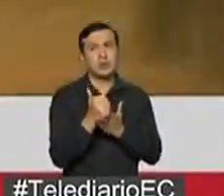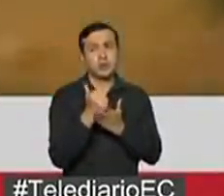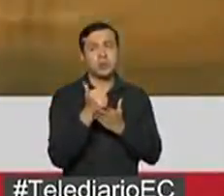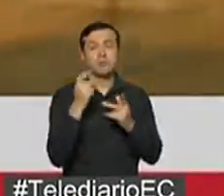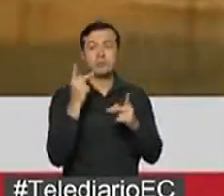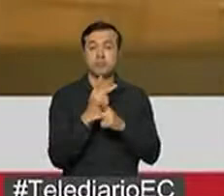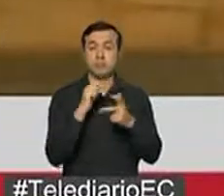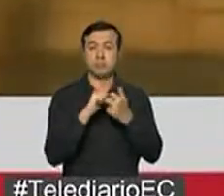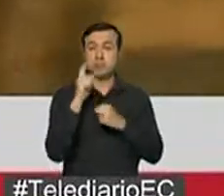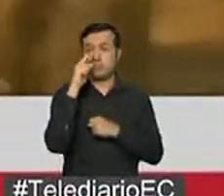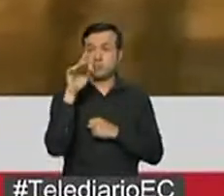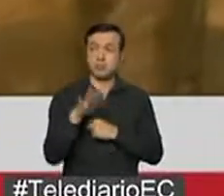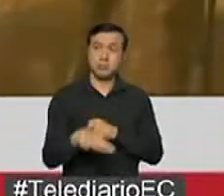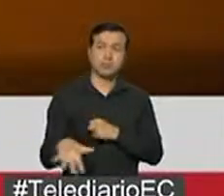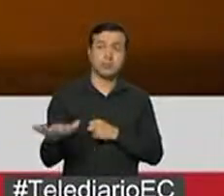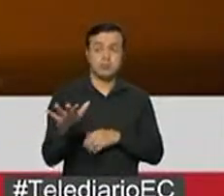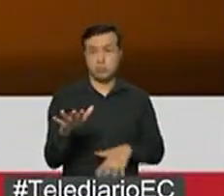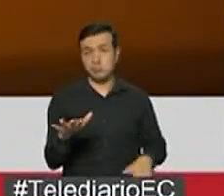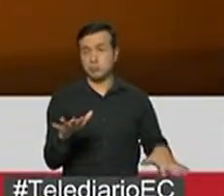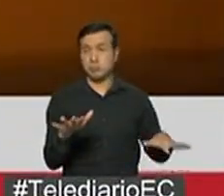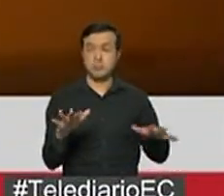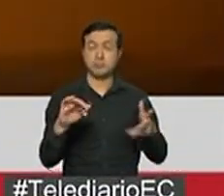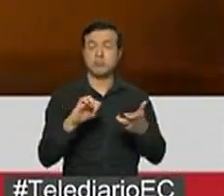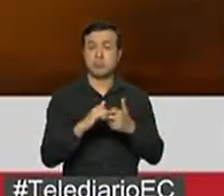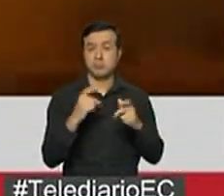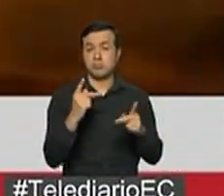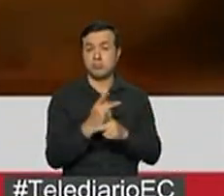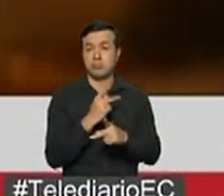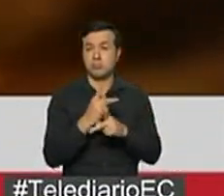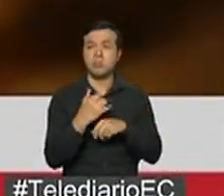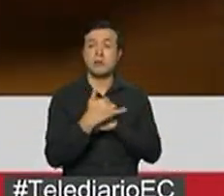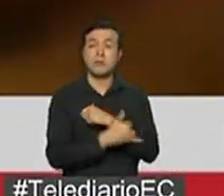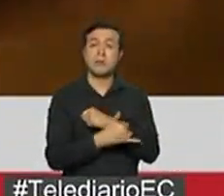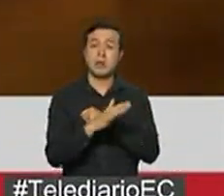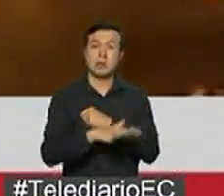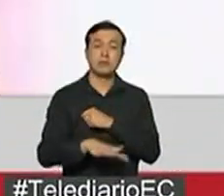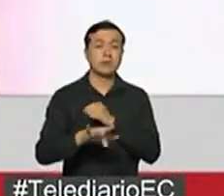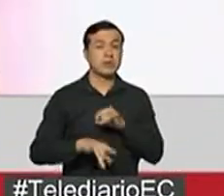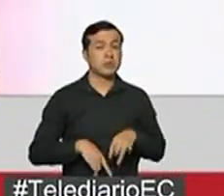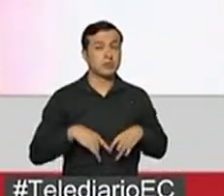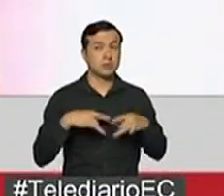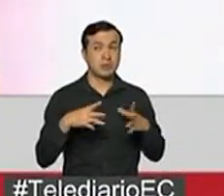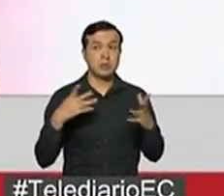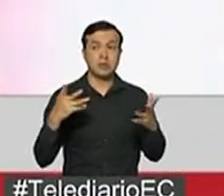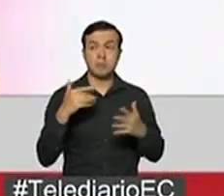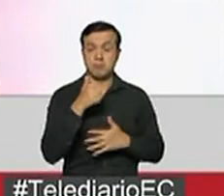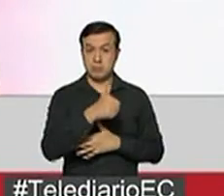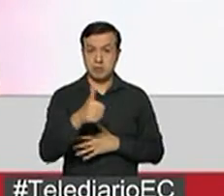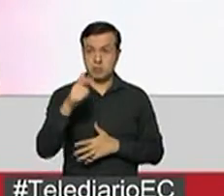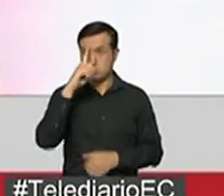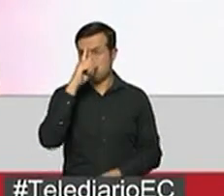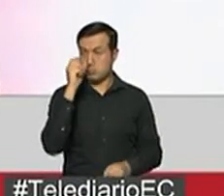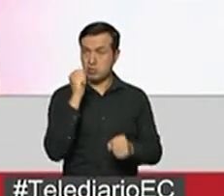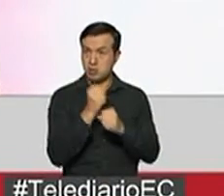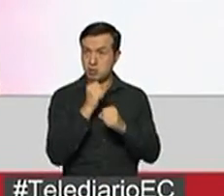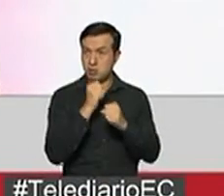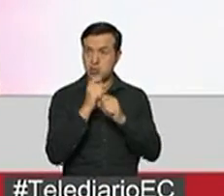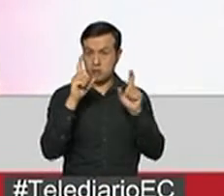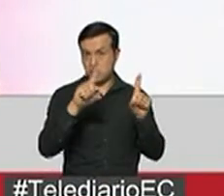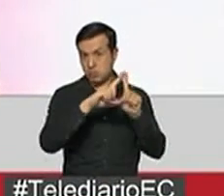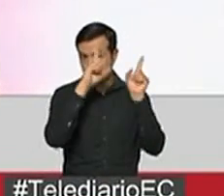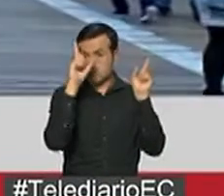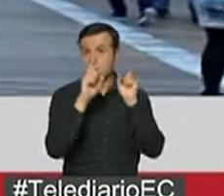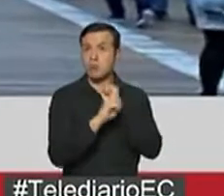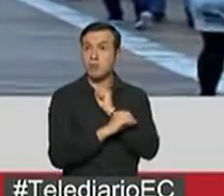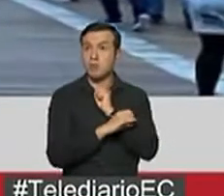desastre que se está produciendo por los incendios en el país oceánico fueron los propios trabajadores de la agencia de publicidad